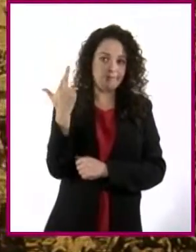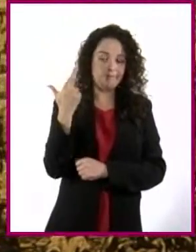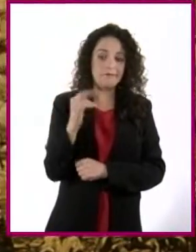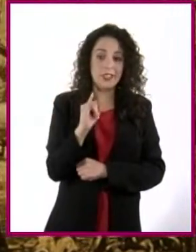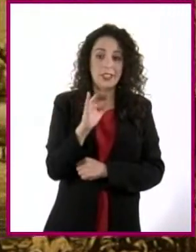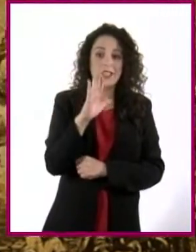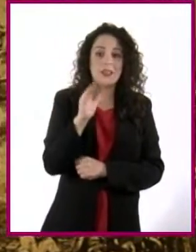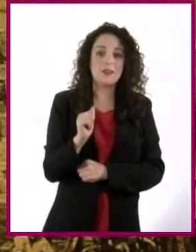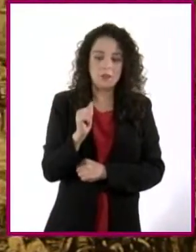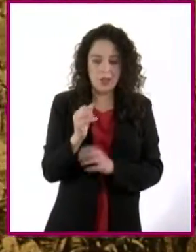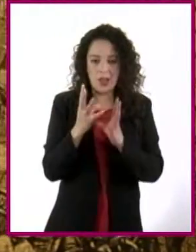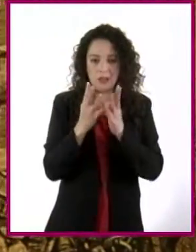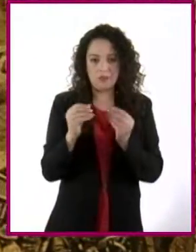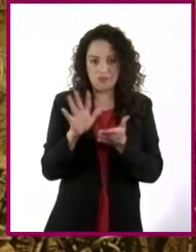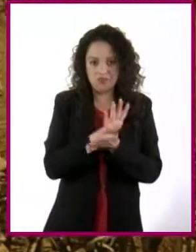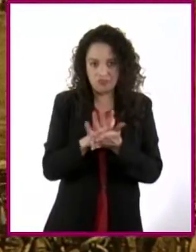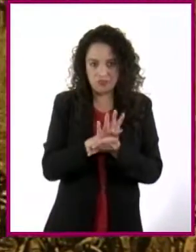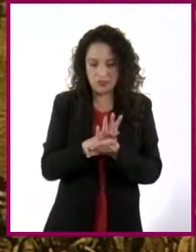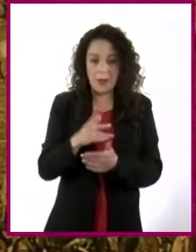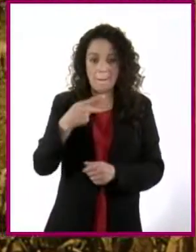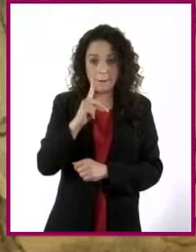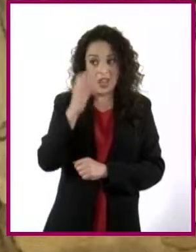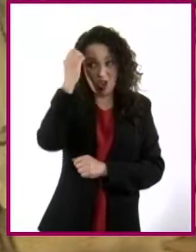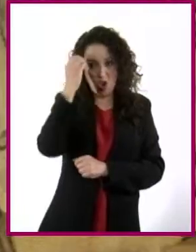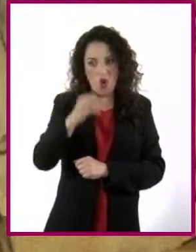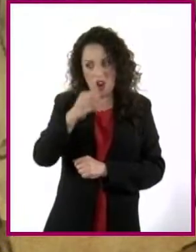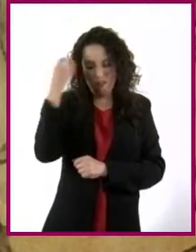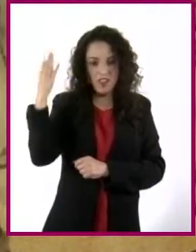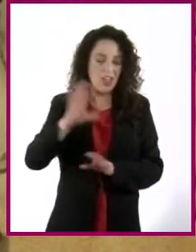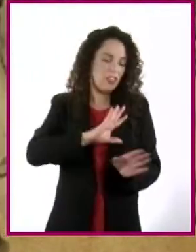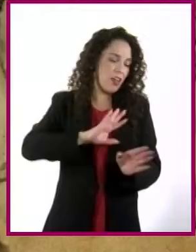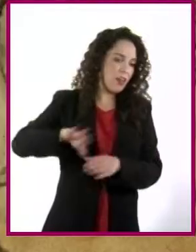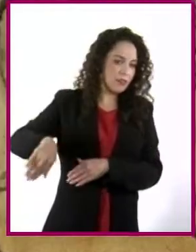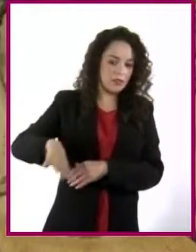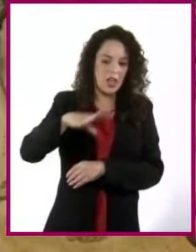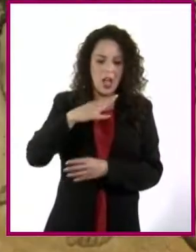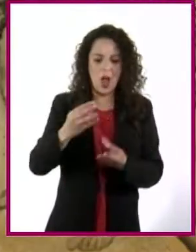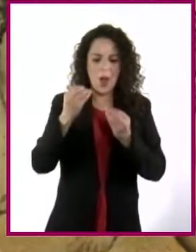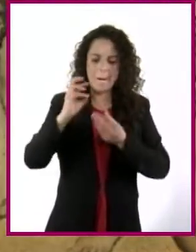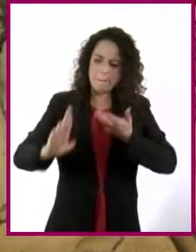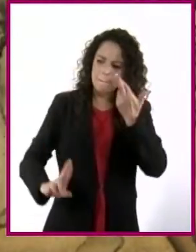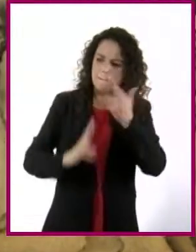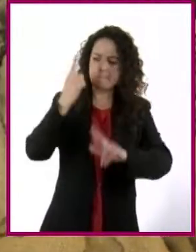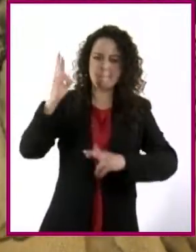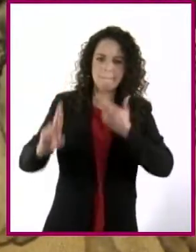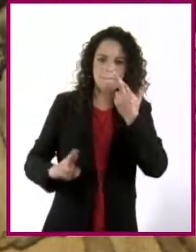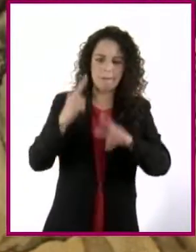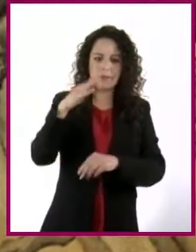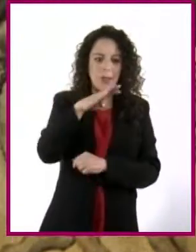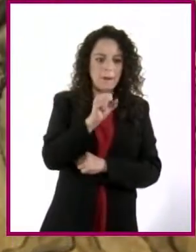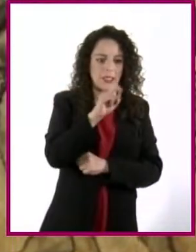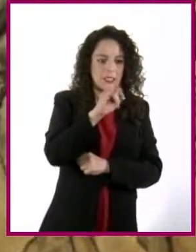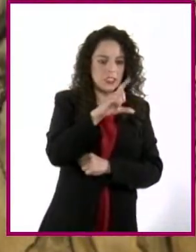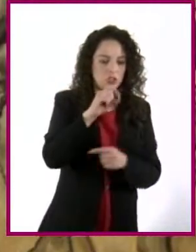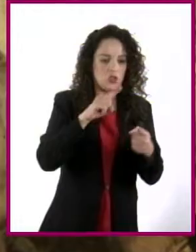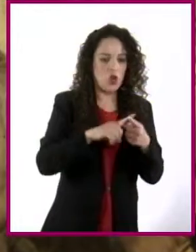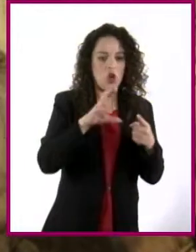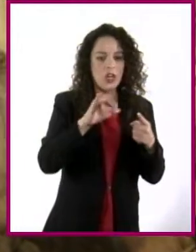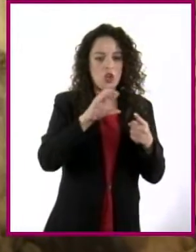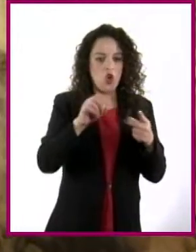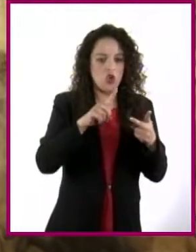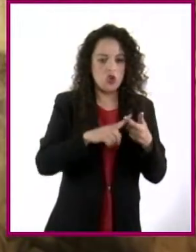pero había sido olvidado al comienzo de la colonia y sufría rebeliones de mestizos, criollos y pueblos